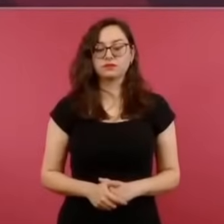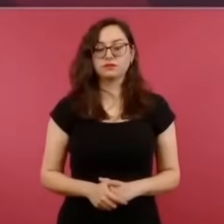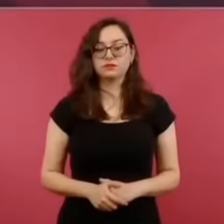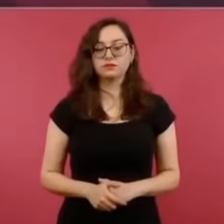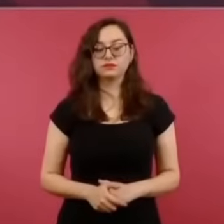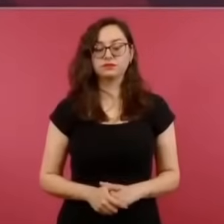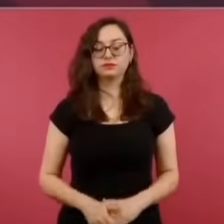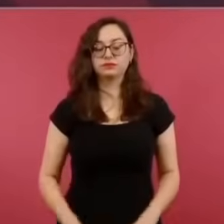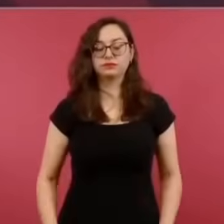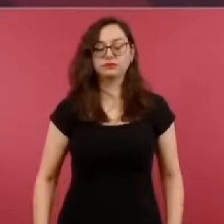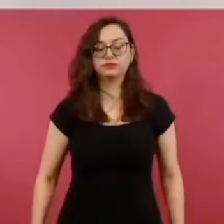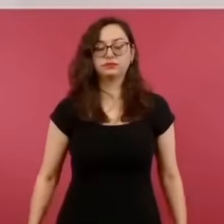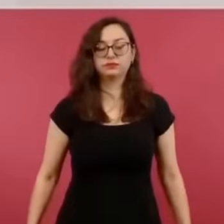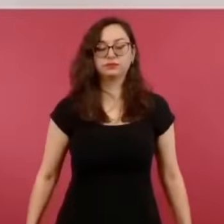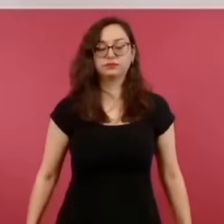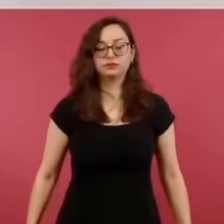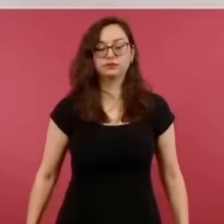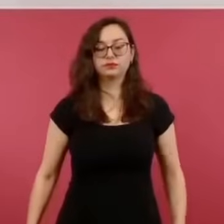obviamente,